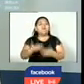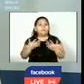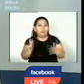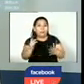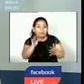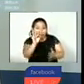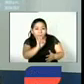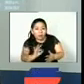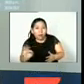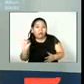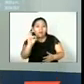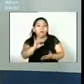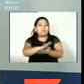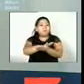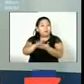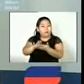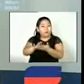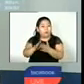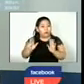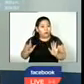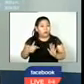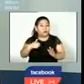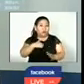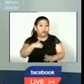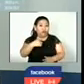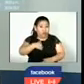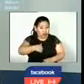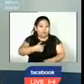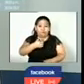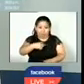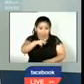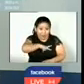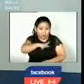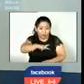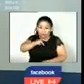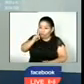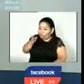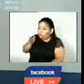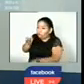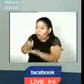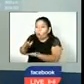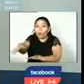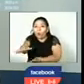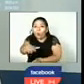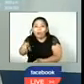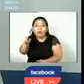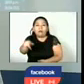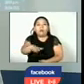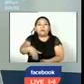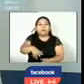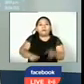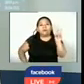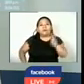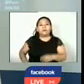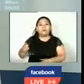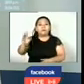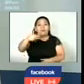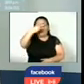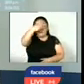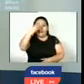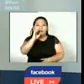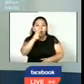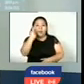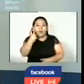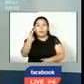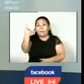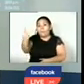calidad personalmente me desplacé esta mañana a uno de los llenaderos en la zona metropolitana muy bien ahí tenemos las declaraciones de